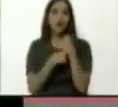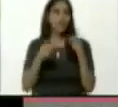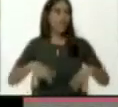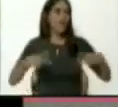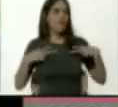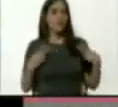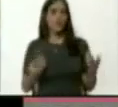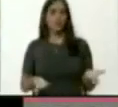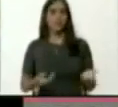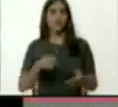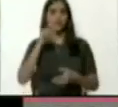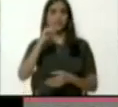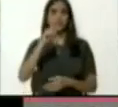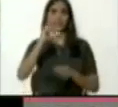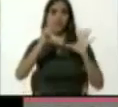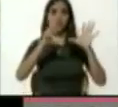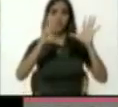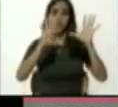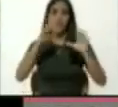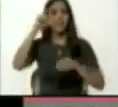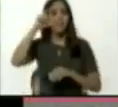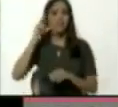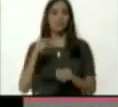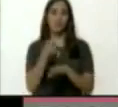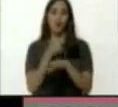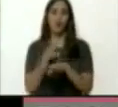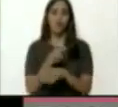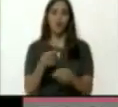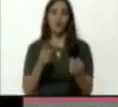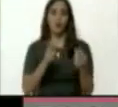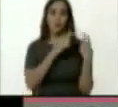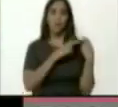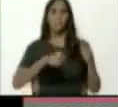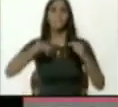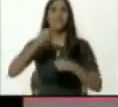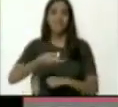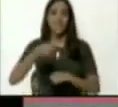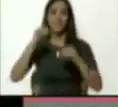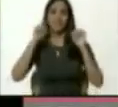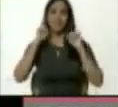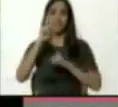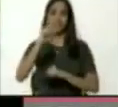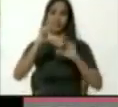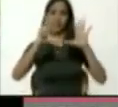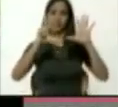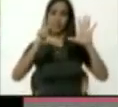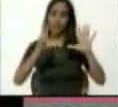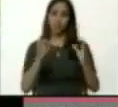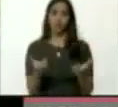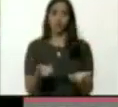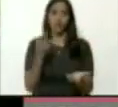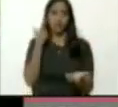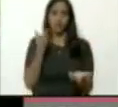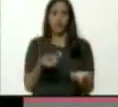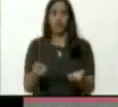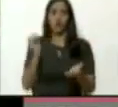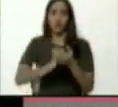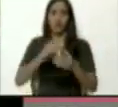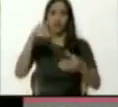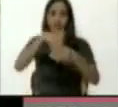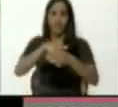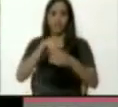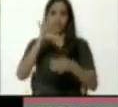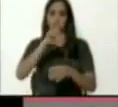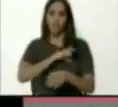quedan 139 días de gobierno interino, mañana 138, y yo no sé si lo que espera es reelegirse el 5 de enero.